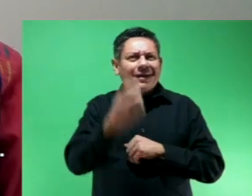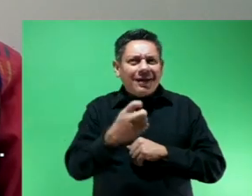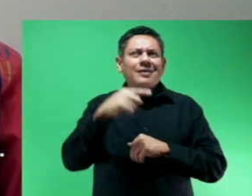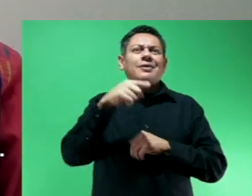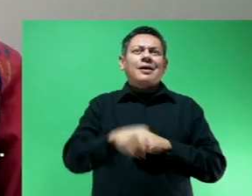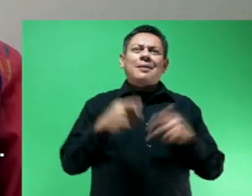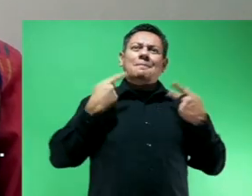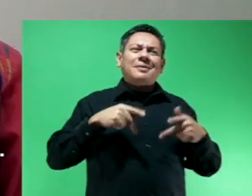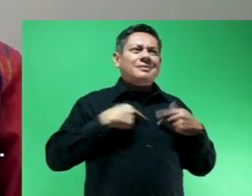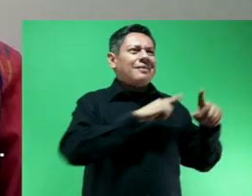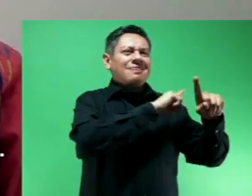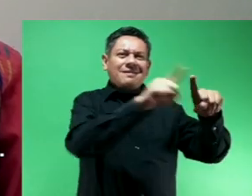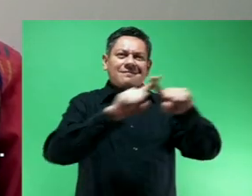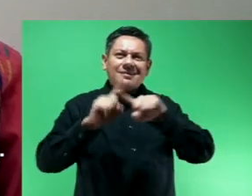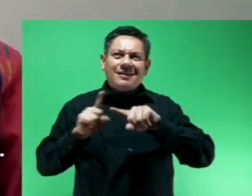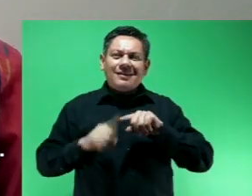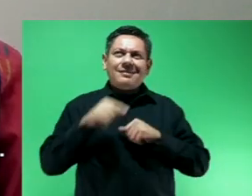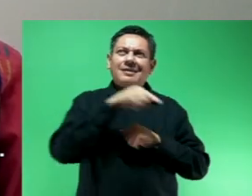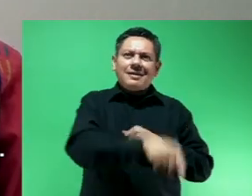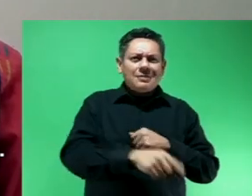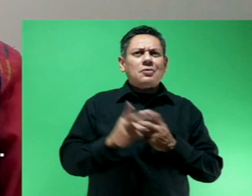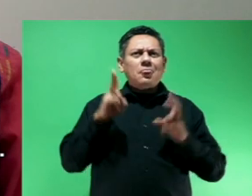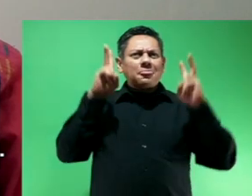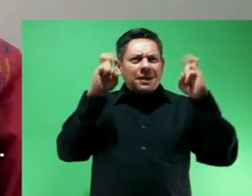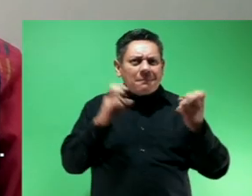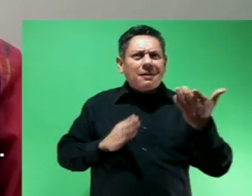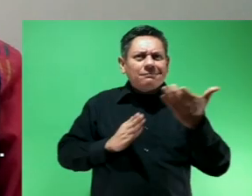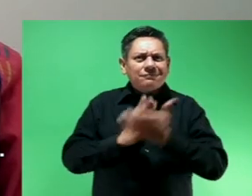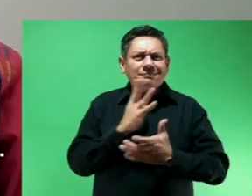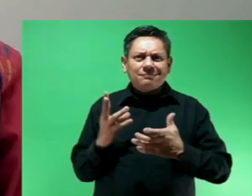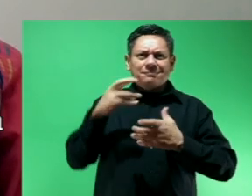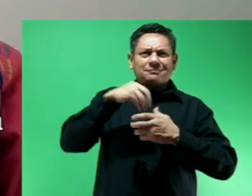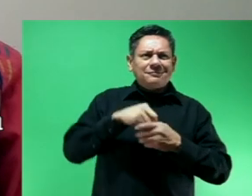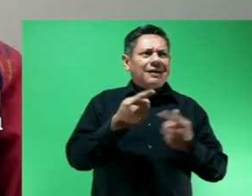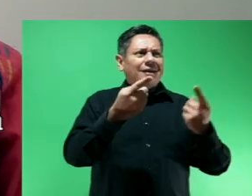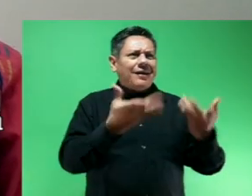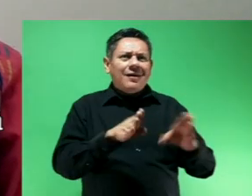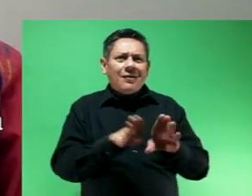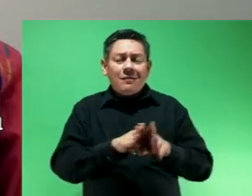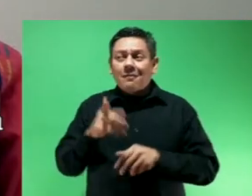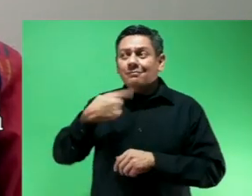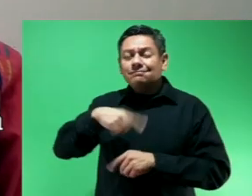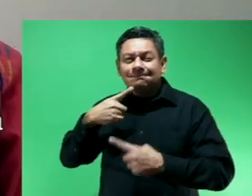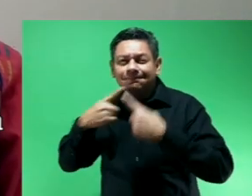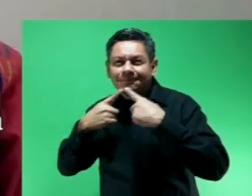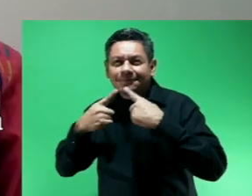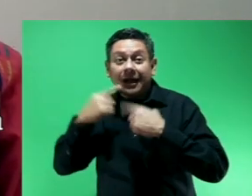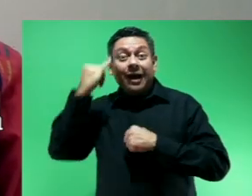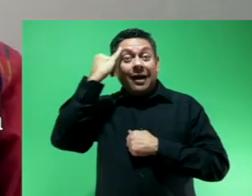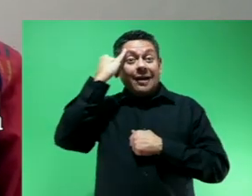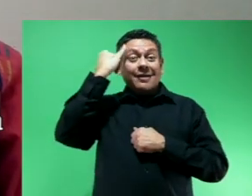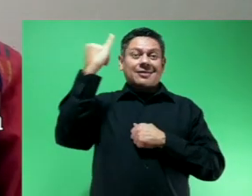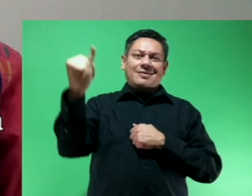diversidad a partir de esta temática no y se nos ocurrió una idea